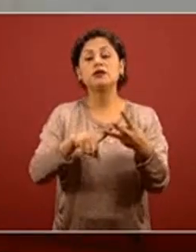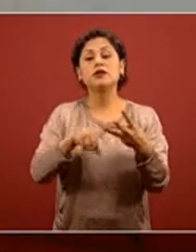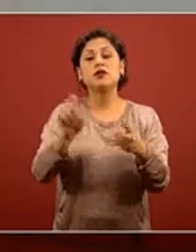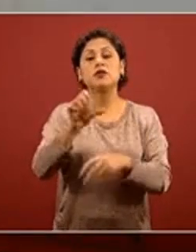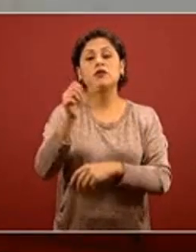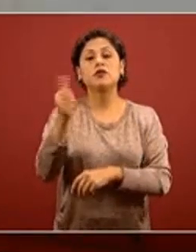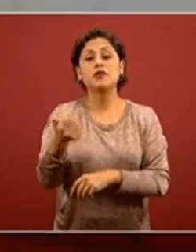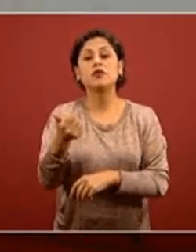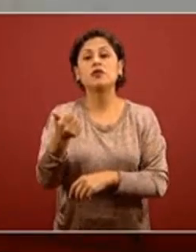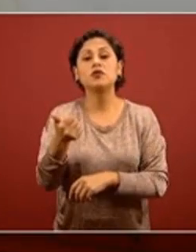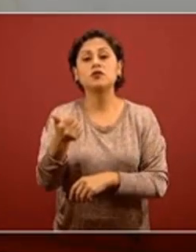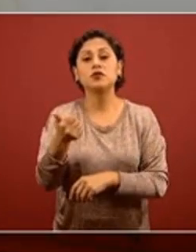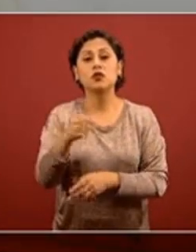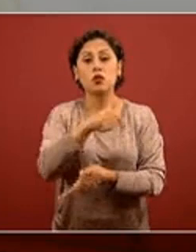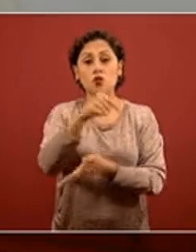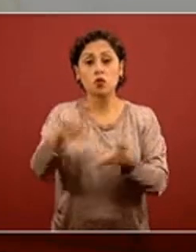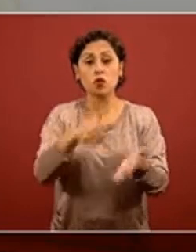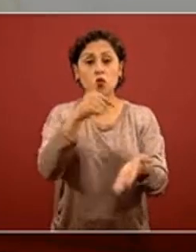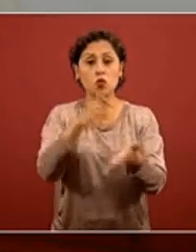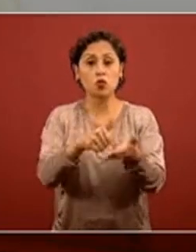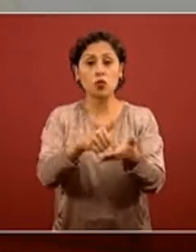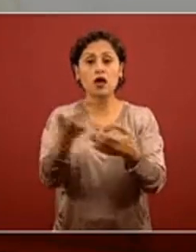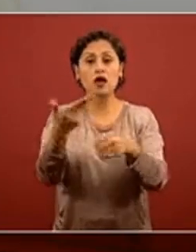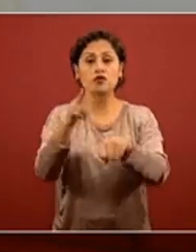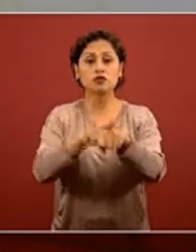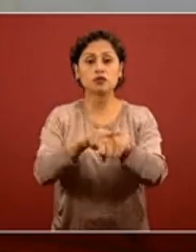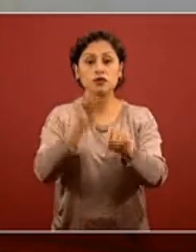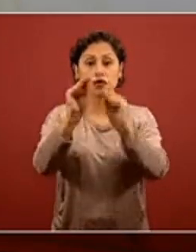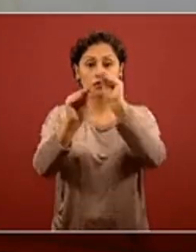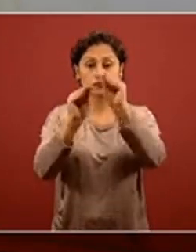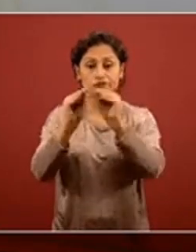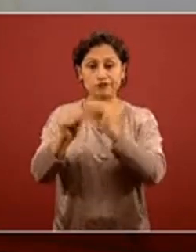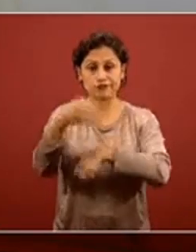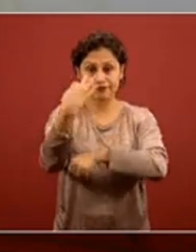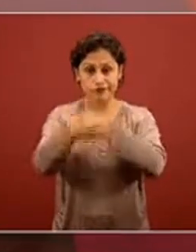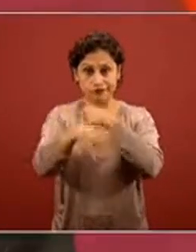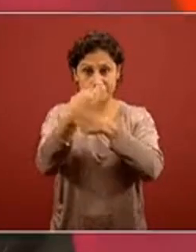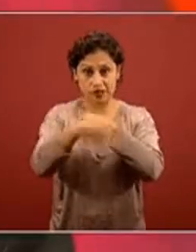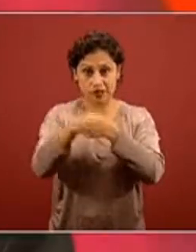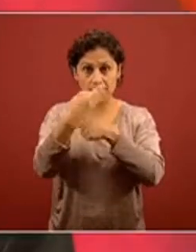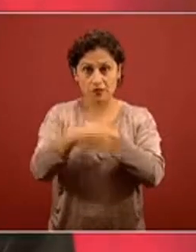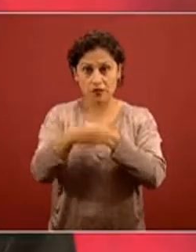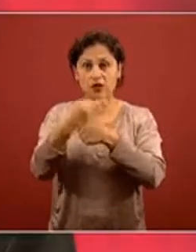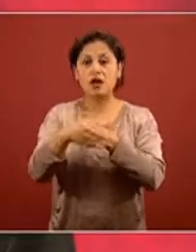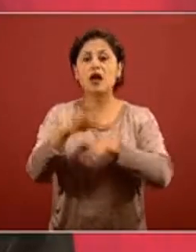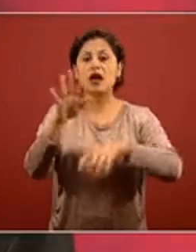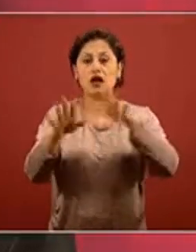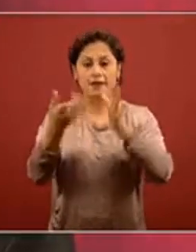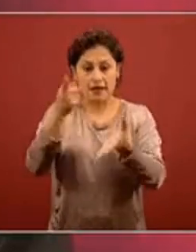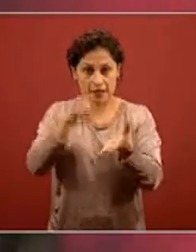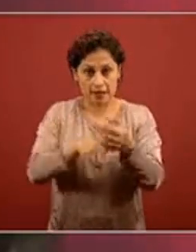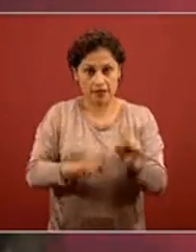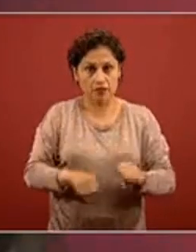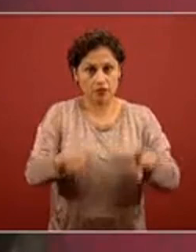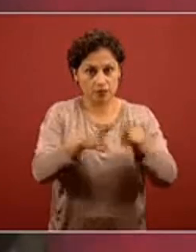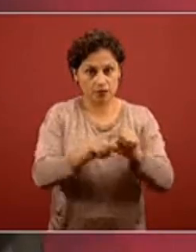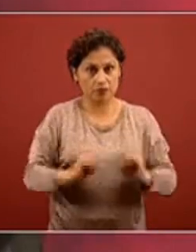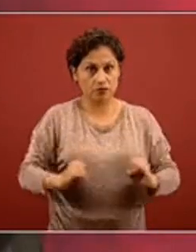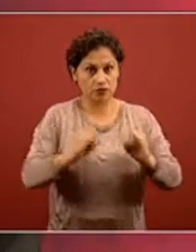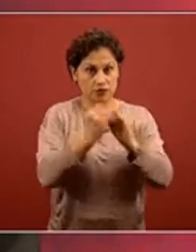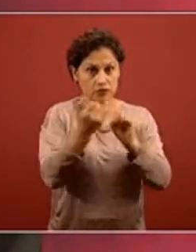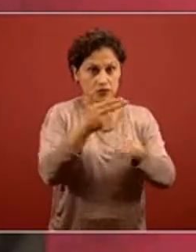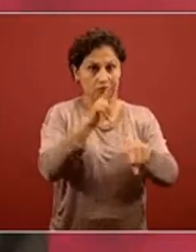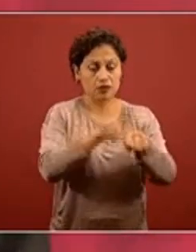incorporación de espacios temporales de muy distinta naturaleza, algunos en las propias unidades de salud, por ejemplo en las